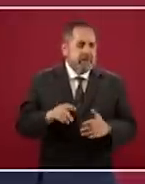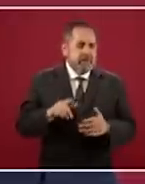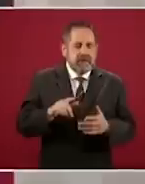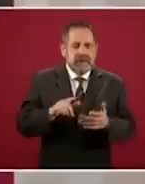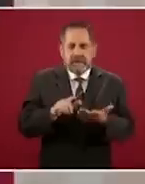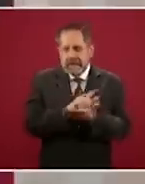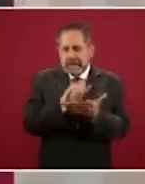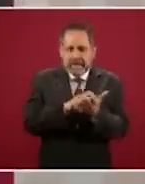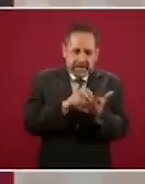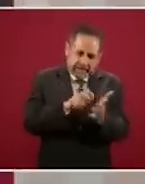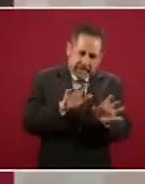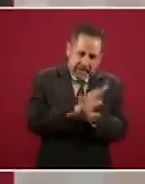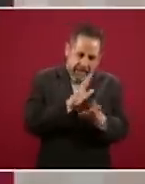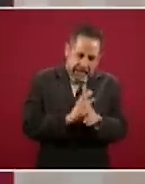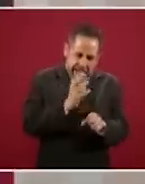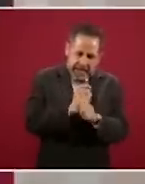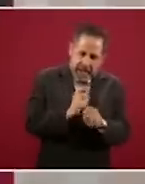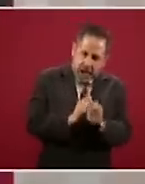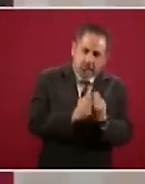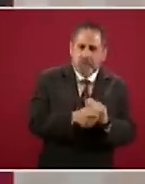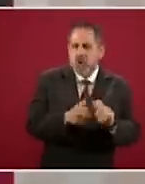reformas,